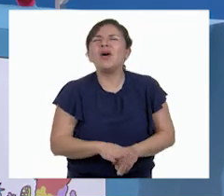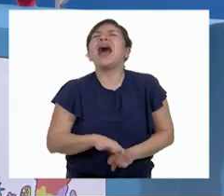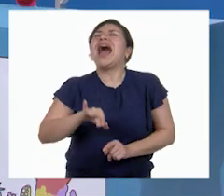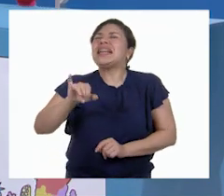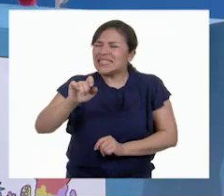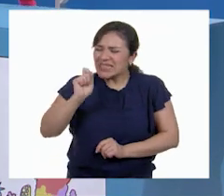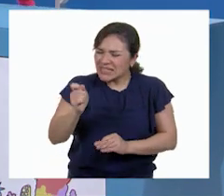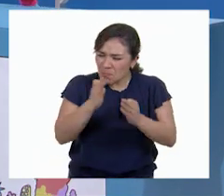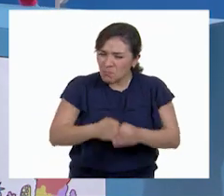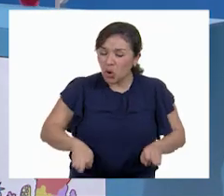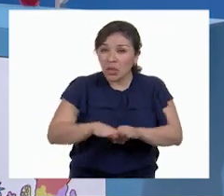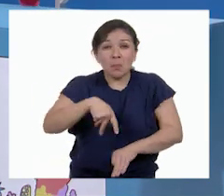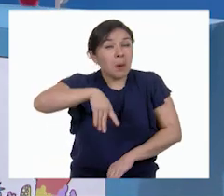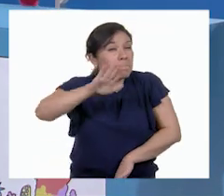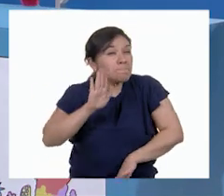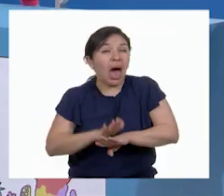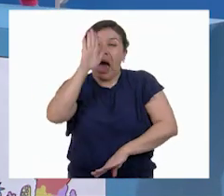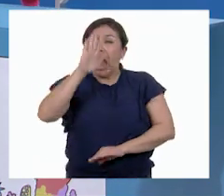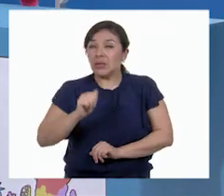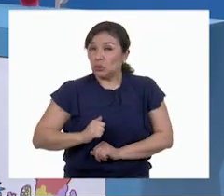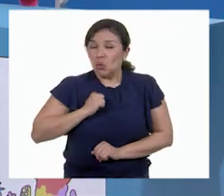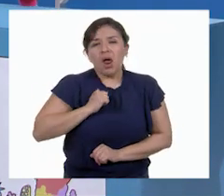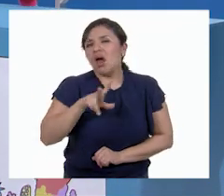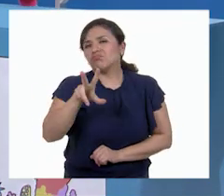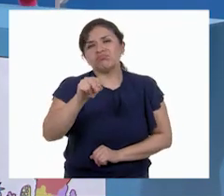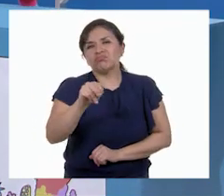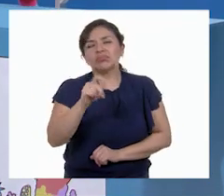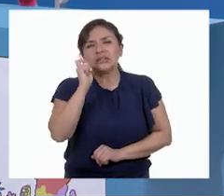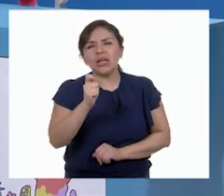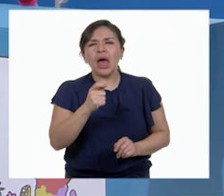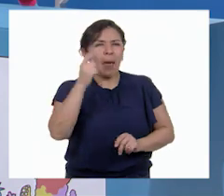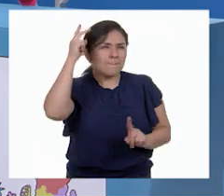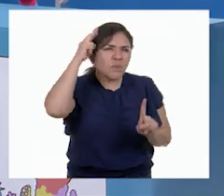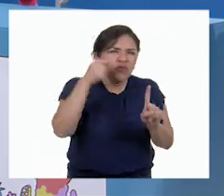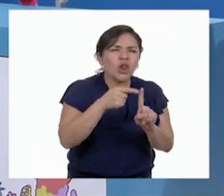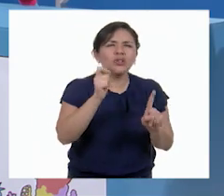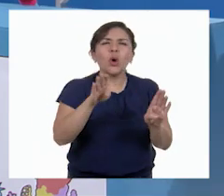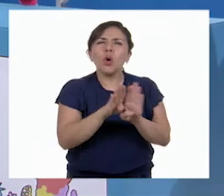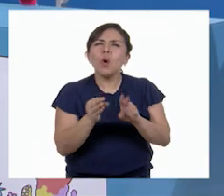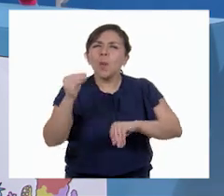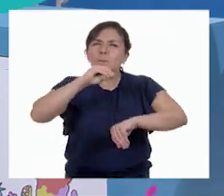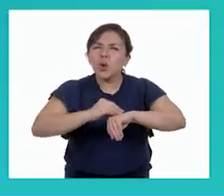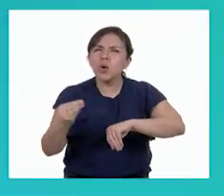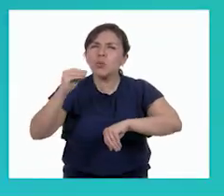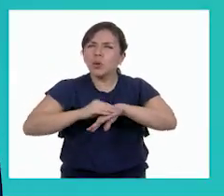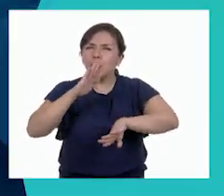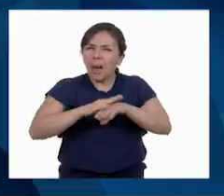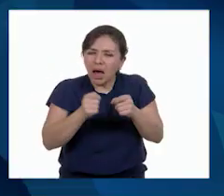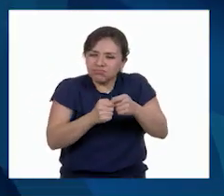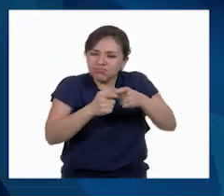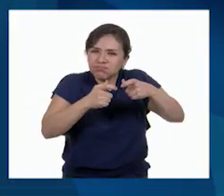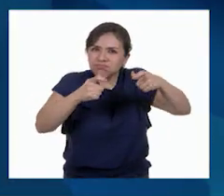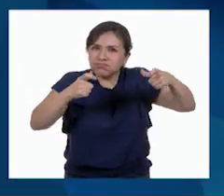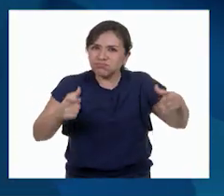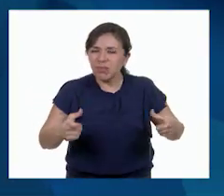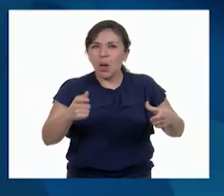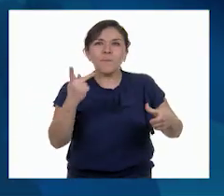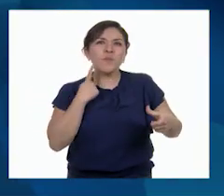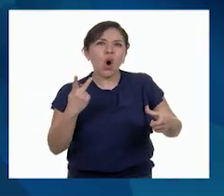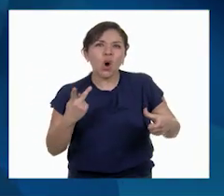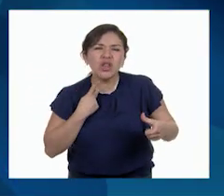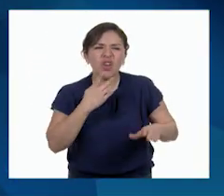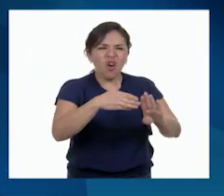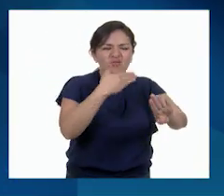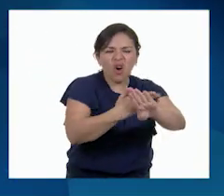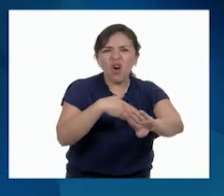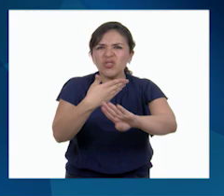Ton, pero no era su prioridad. Conforme Porfirio Díaz iba concentrando el poder político más y más, reprimiendo a sus